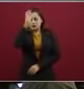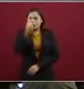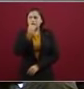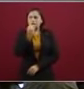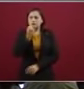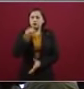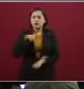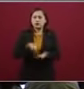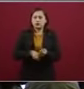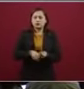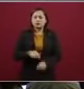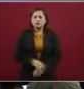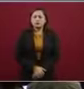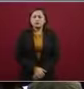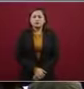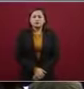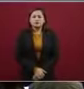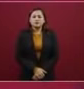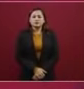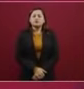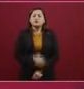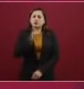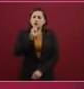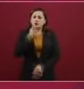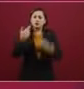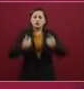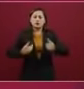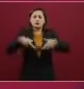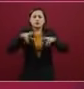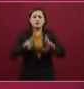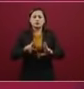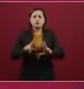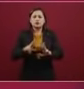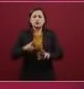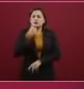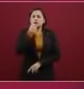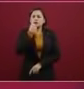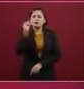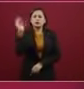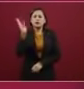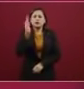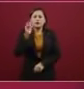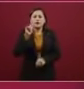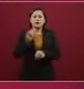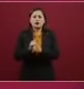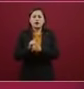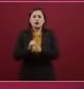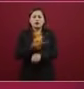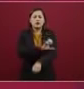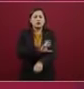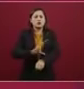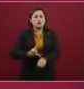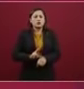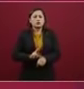la representación precisamente de la Policía Federal en esta coordinación